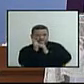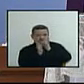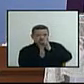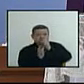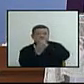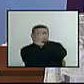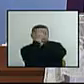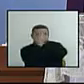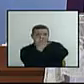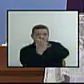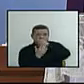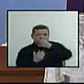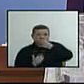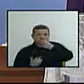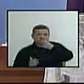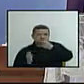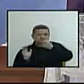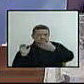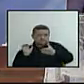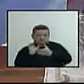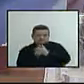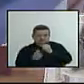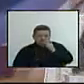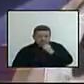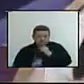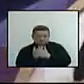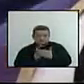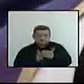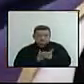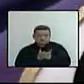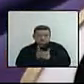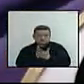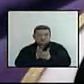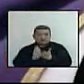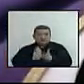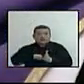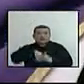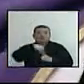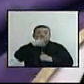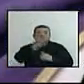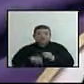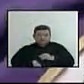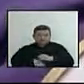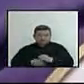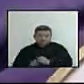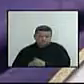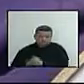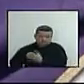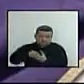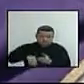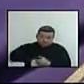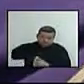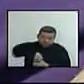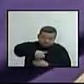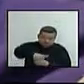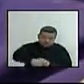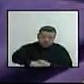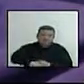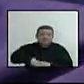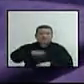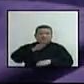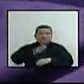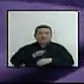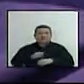sangre, sangre de la alianza nueva y eterna, que será derramada por vosotros y por